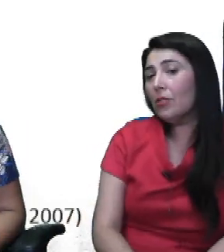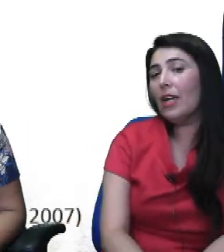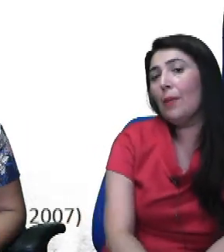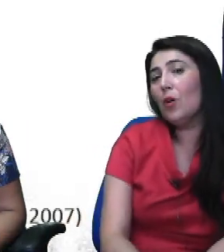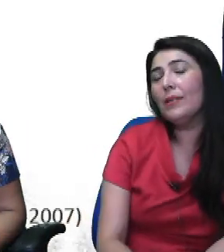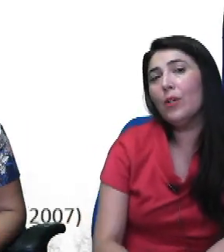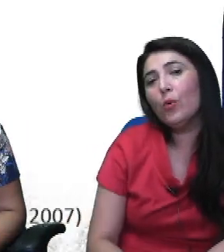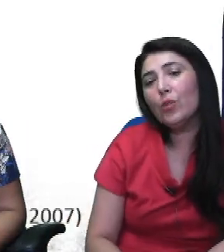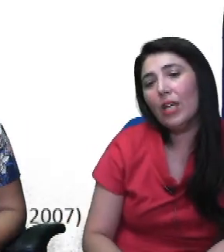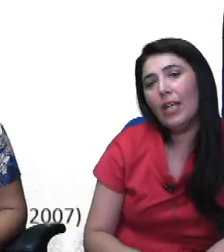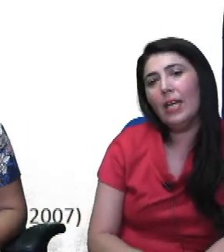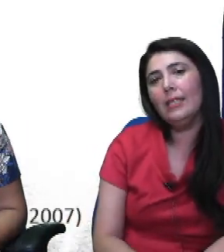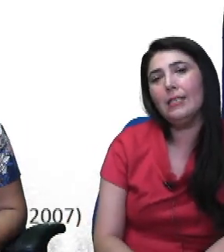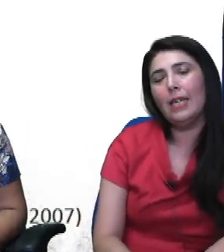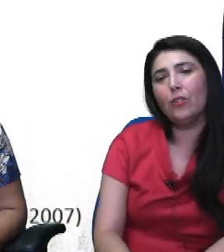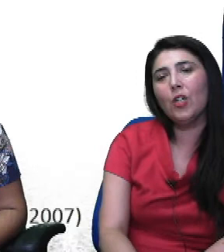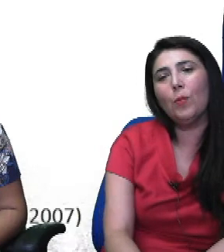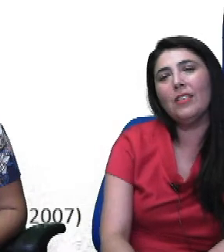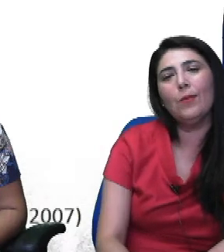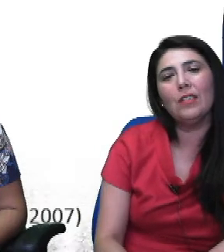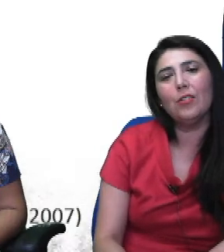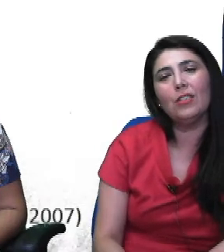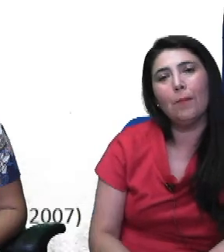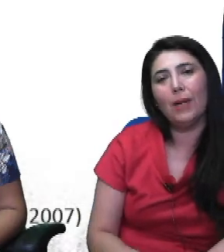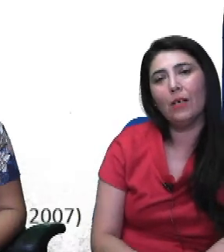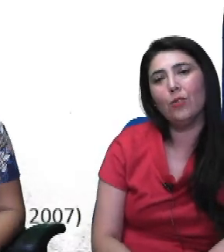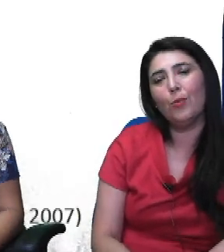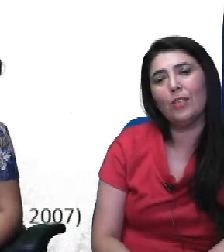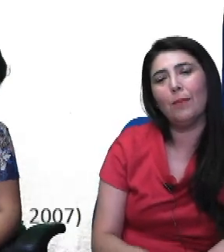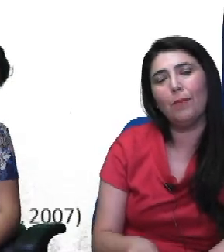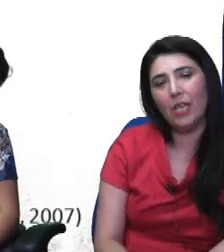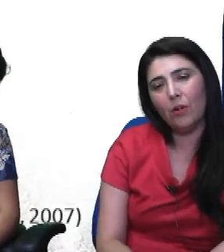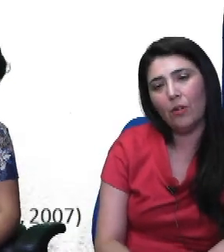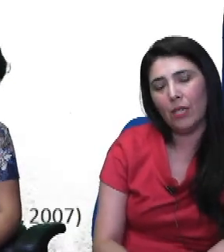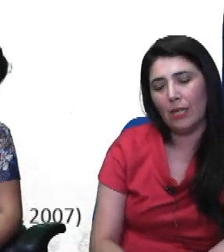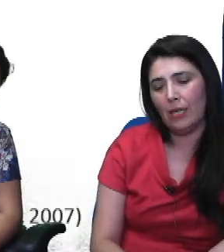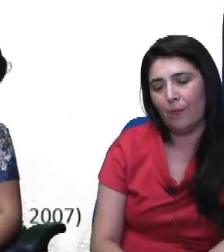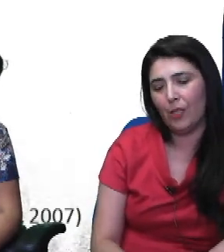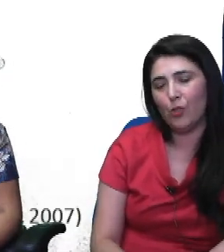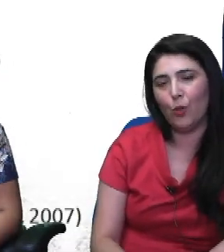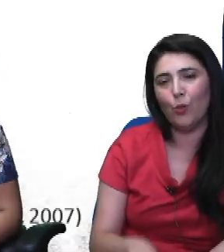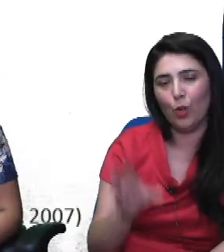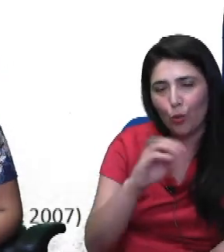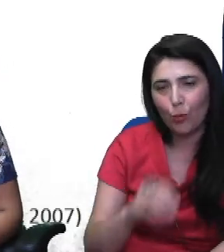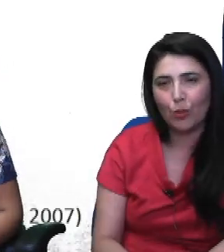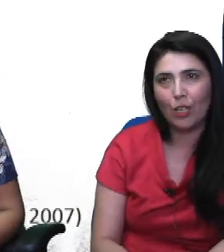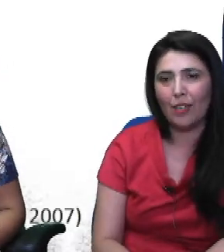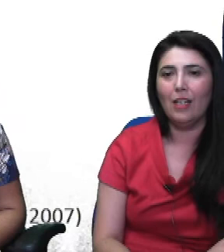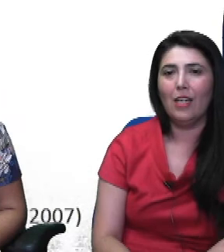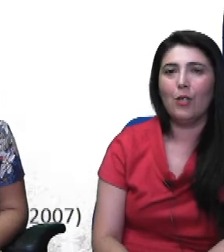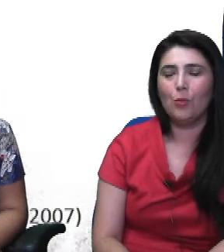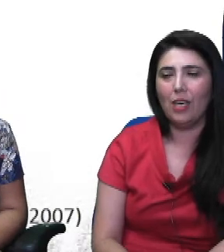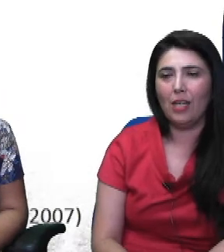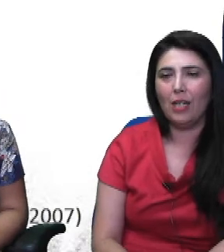Otro elemento que queríamos compartir con ustedes es los 5 principios de intervención temprana con soporte empírico. De hecho, uno de los documentos